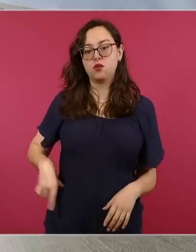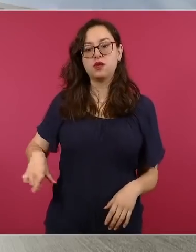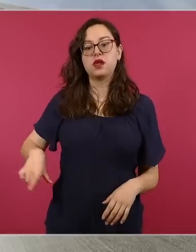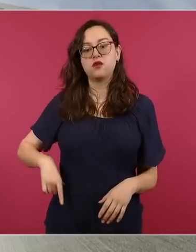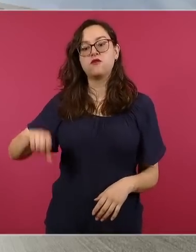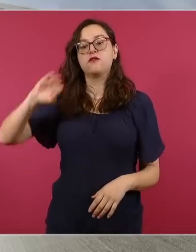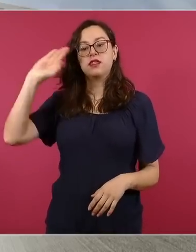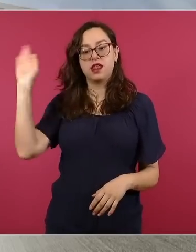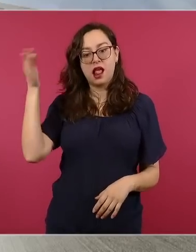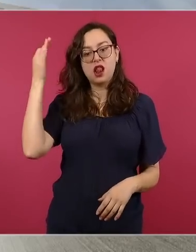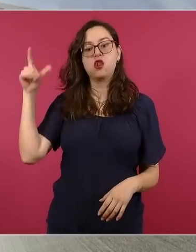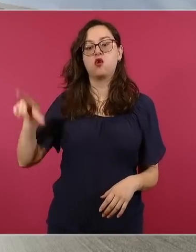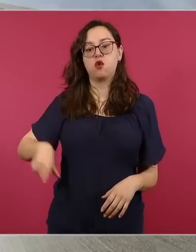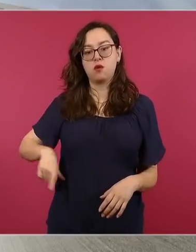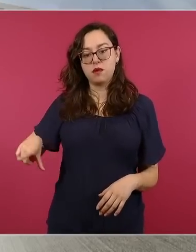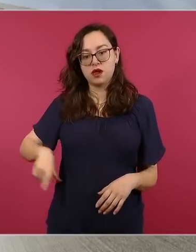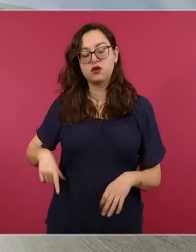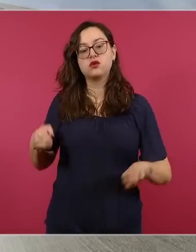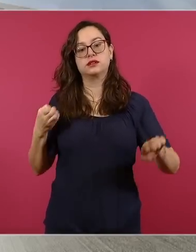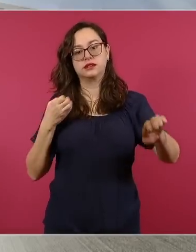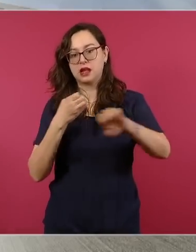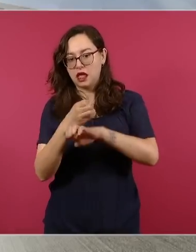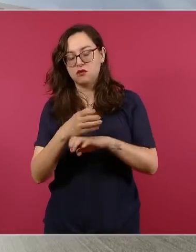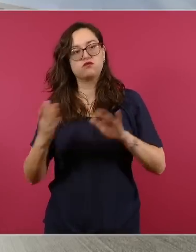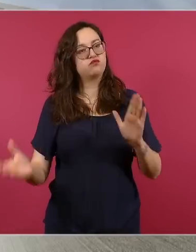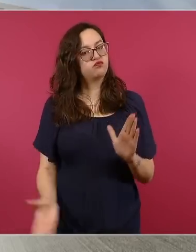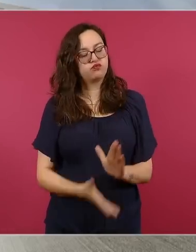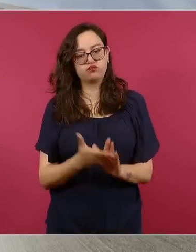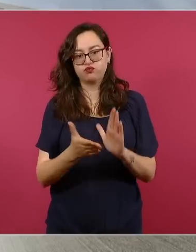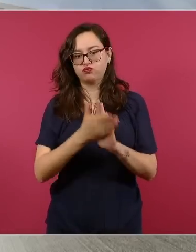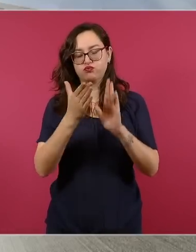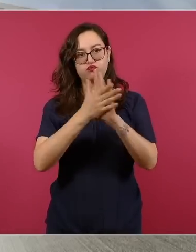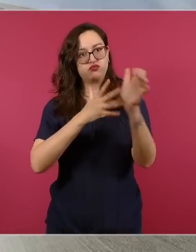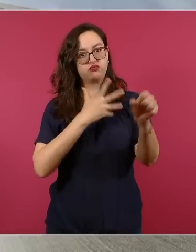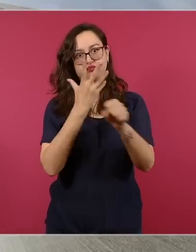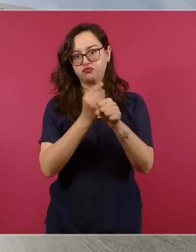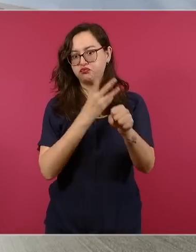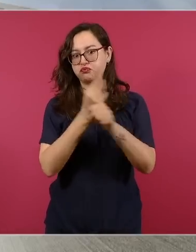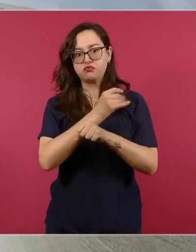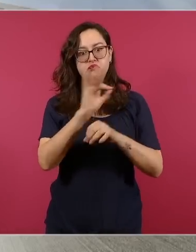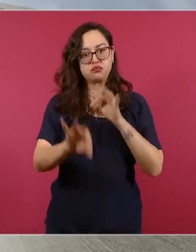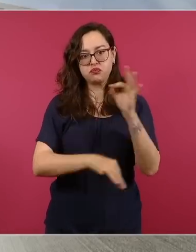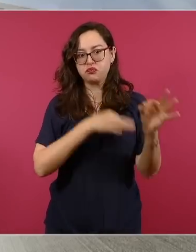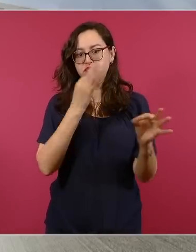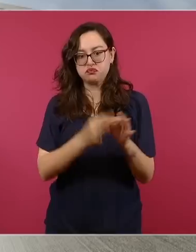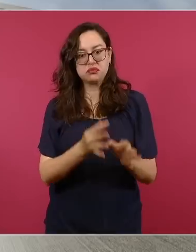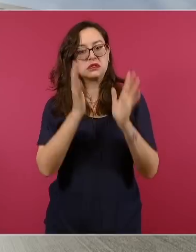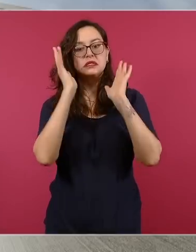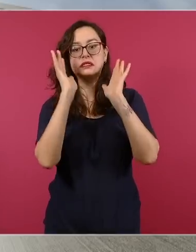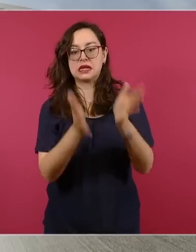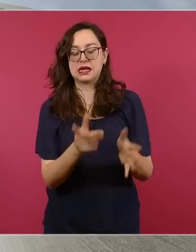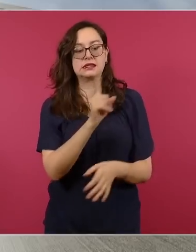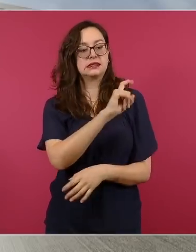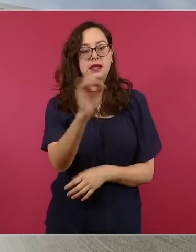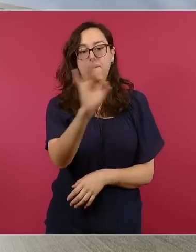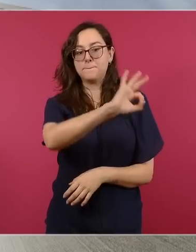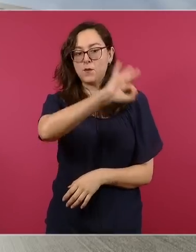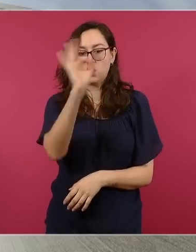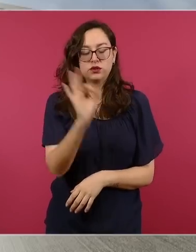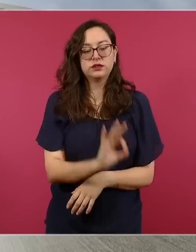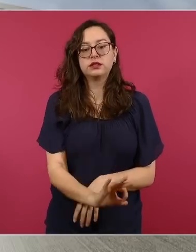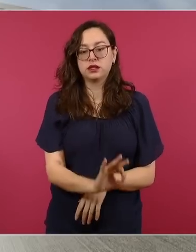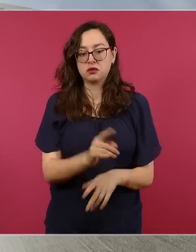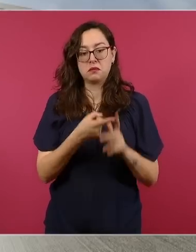avance y ya se ha concluido toda la parte de la obra civil y el equipamiento está también por ponerse